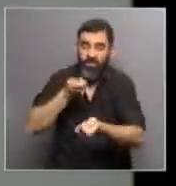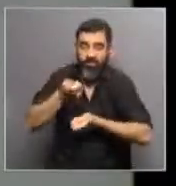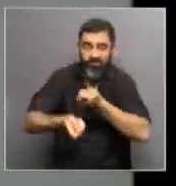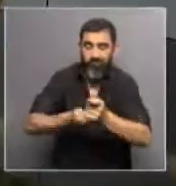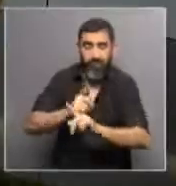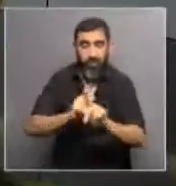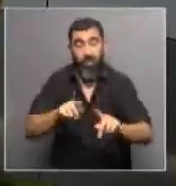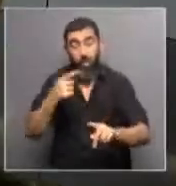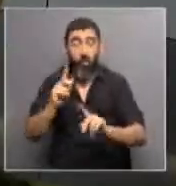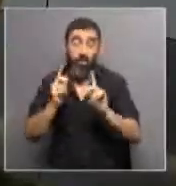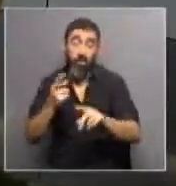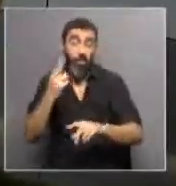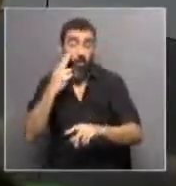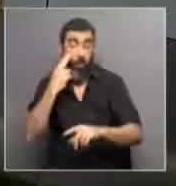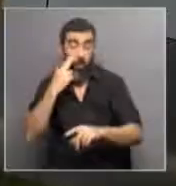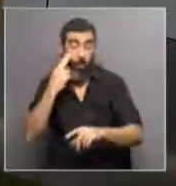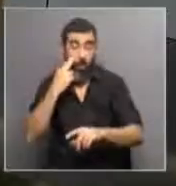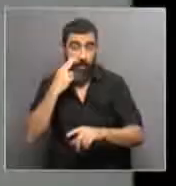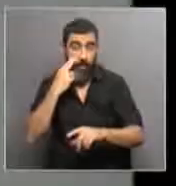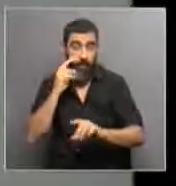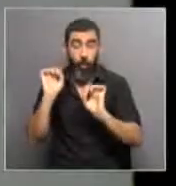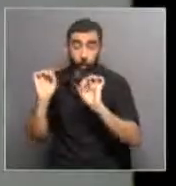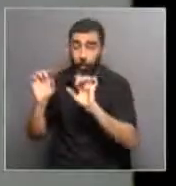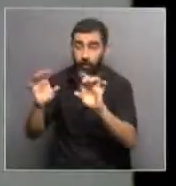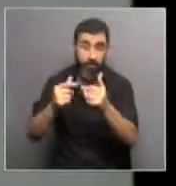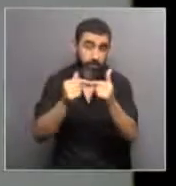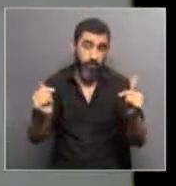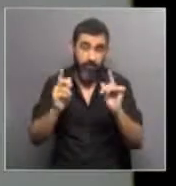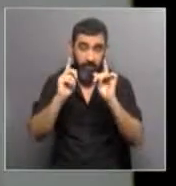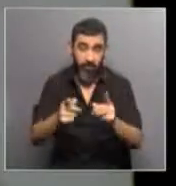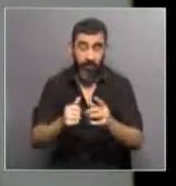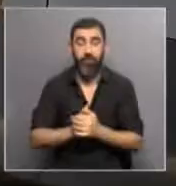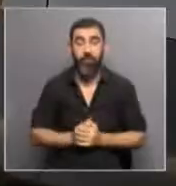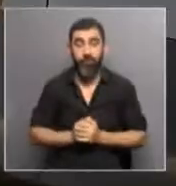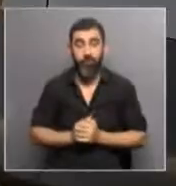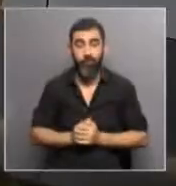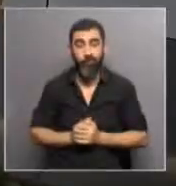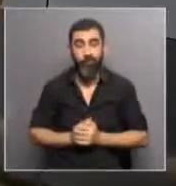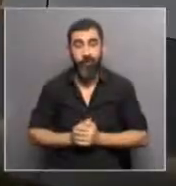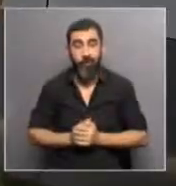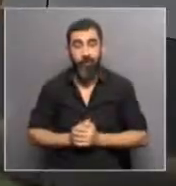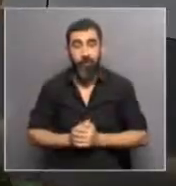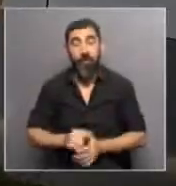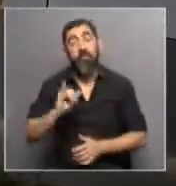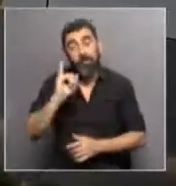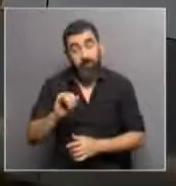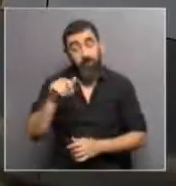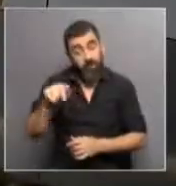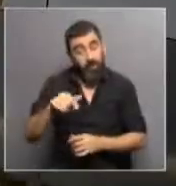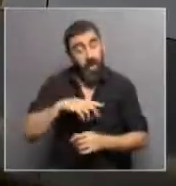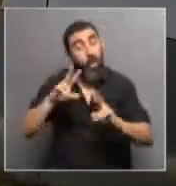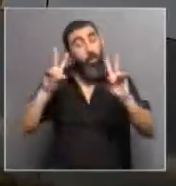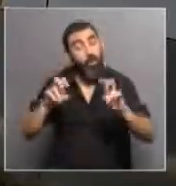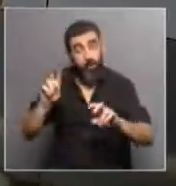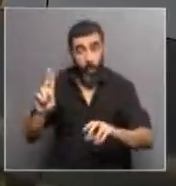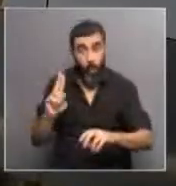que después termina siendo un problema en cuanto a contaminación y demás de efectos no deseados. Totalmente. Claro. Yo te diría que ahí tenemos un tema como